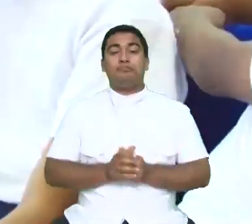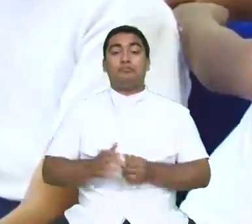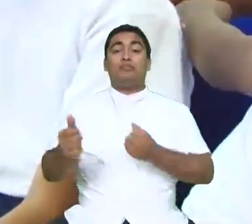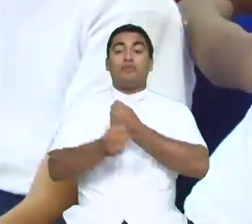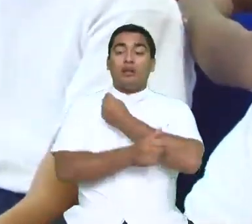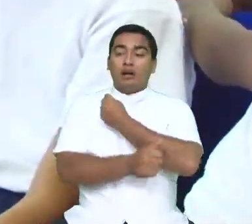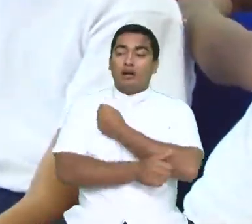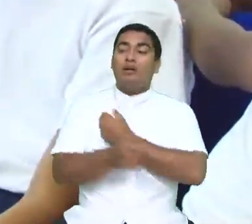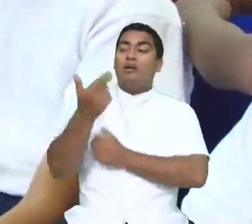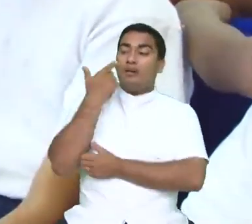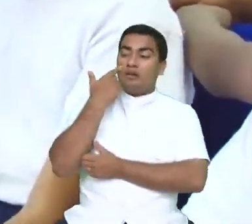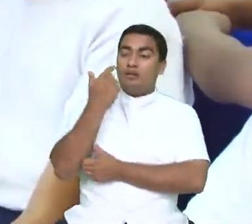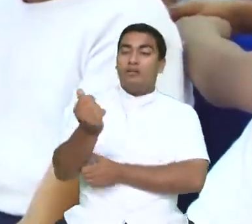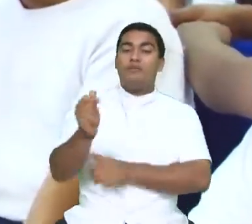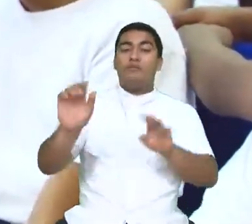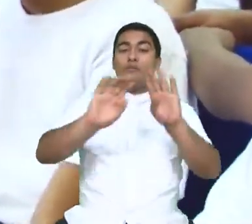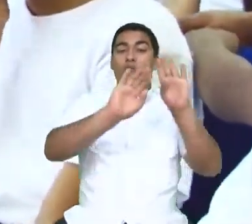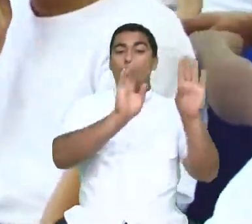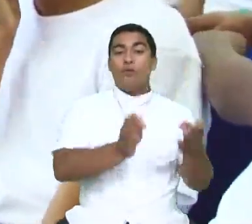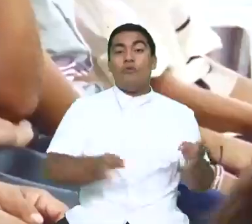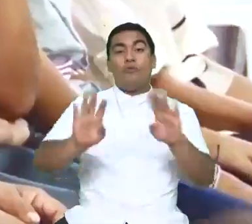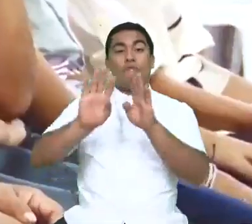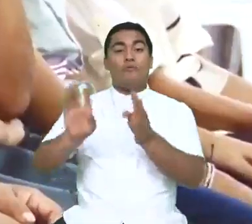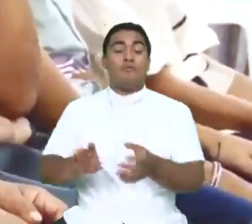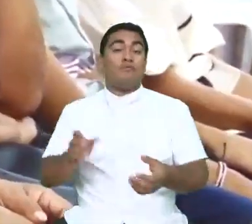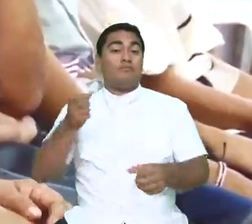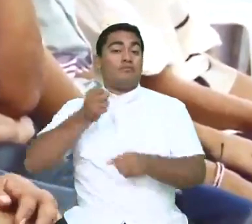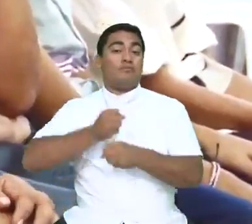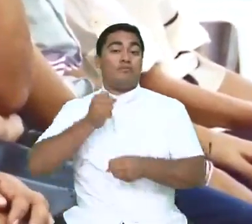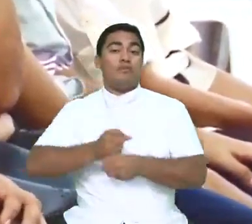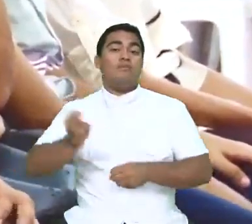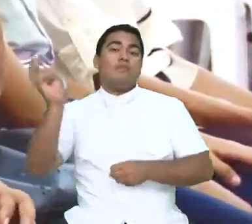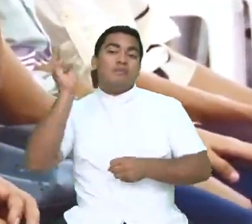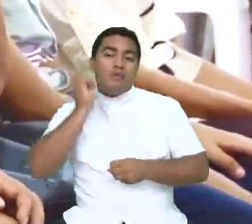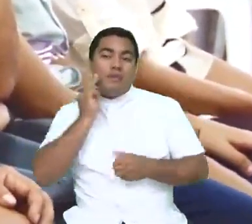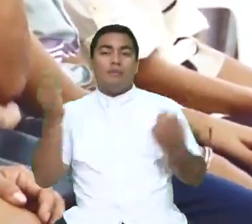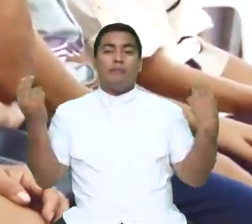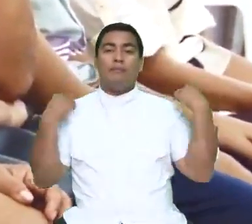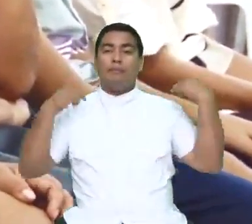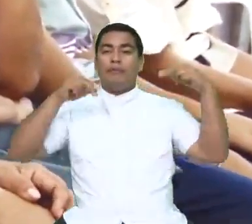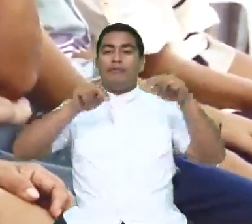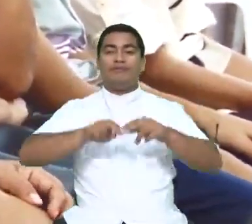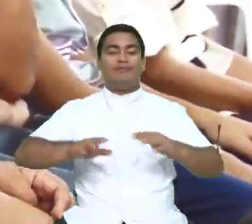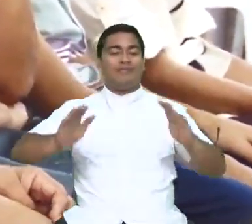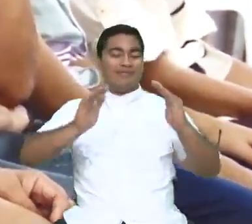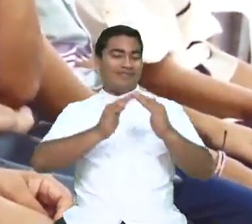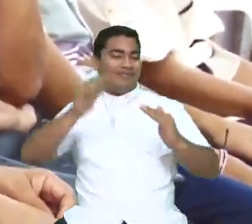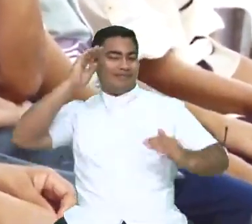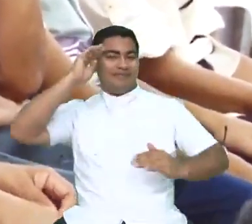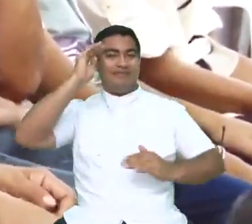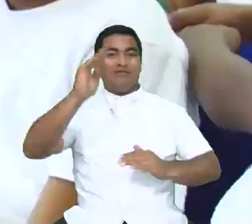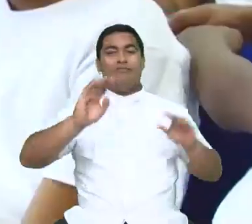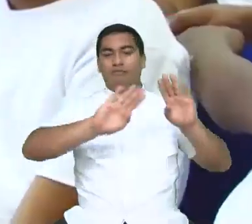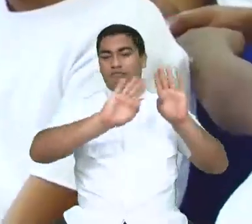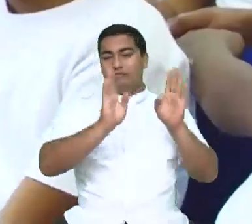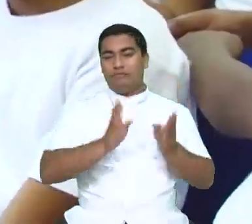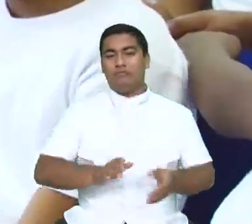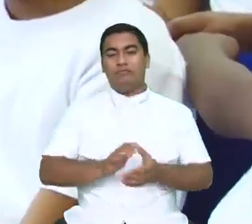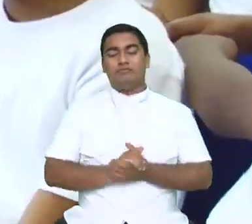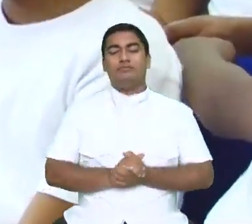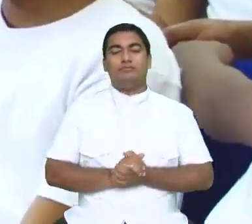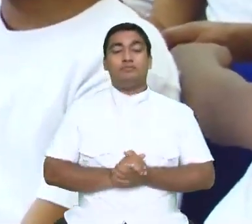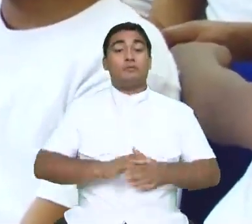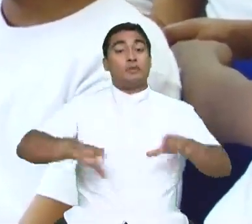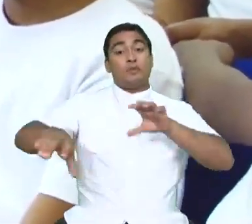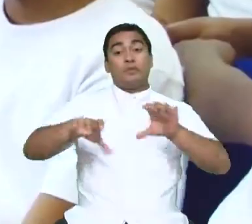reconocen esa labor de la mujer en sus diferentes facetas, como madre, docente y cabeza de familia. Yo pienso que es una actividad muy excelente, ¿verdad?